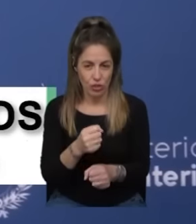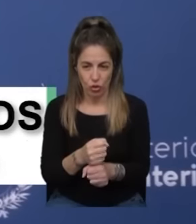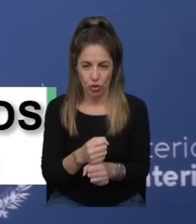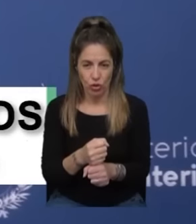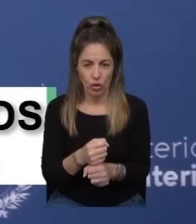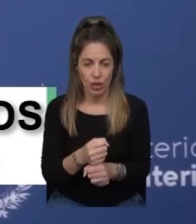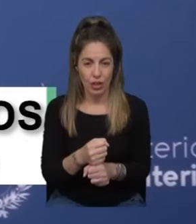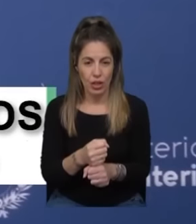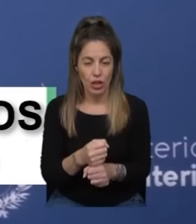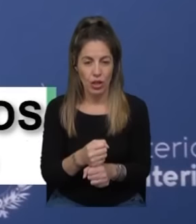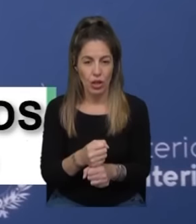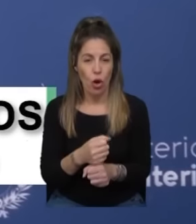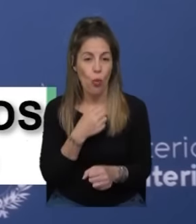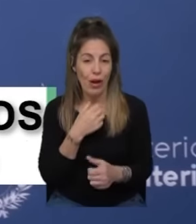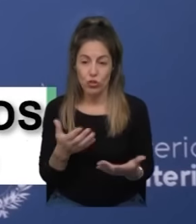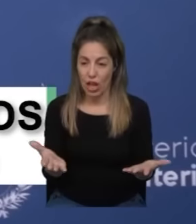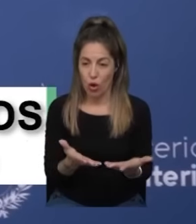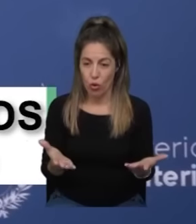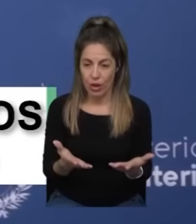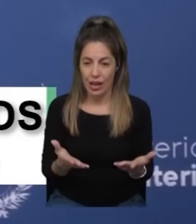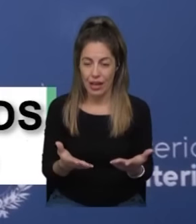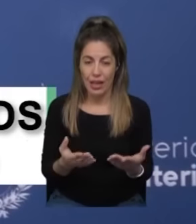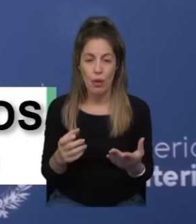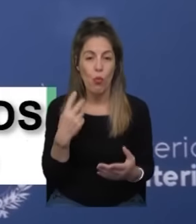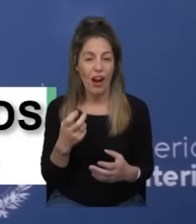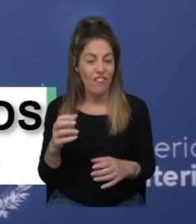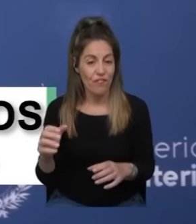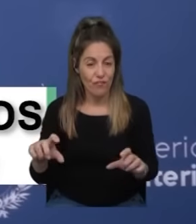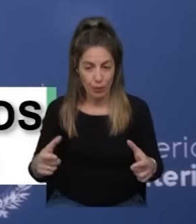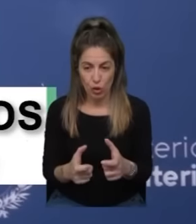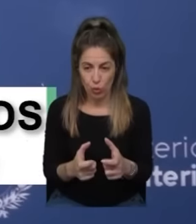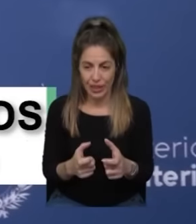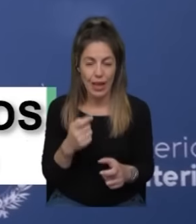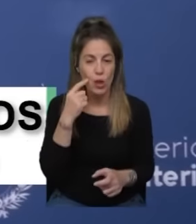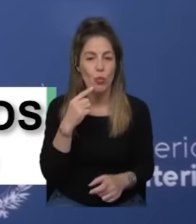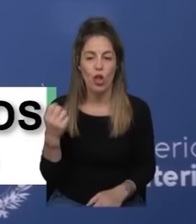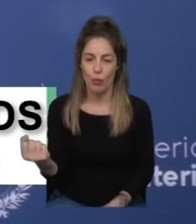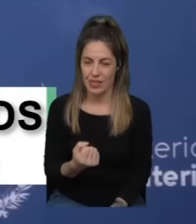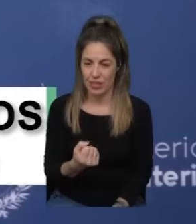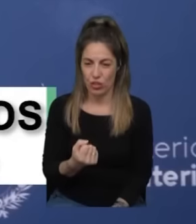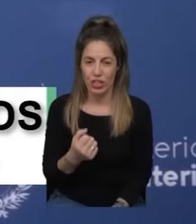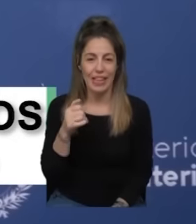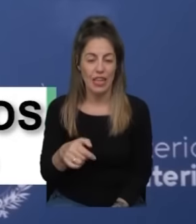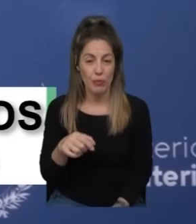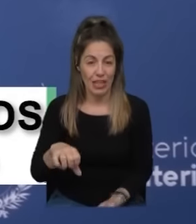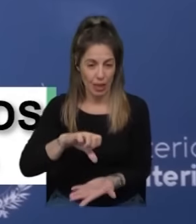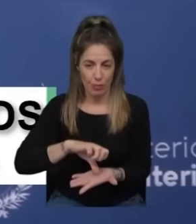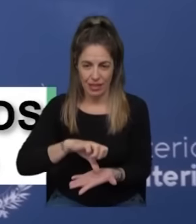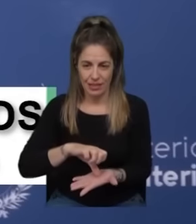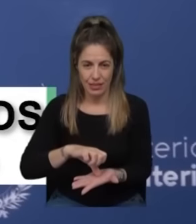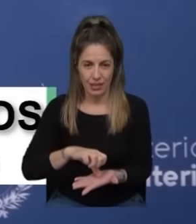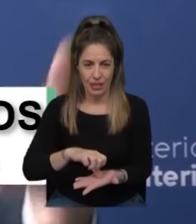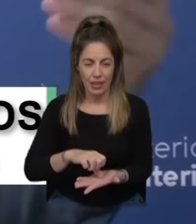y ocupados en tratar de bajar el número de homicidios que tenemos en nuestro país.